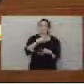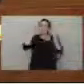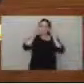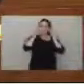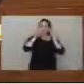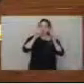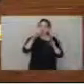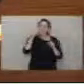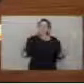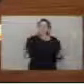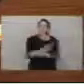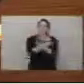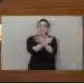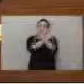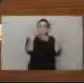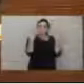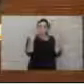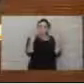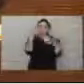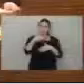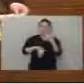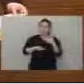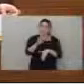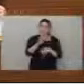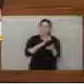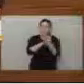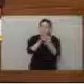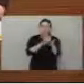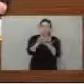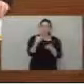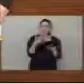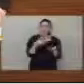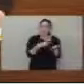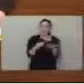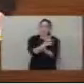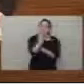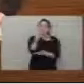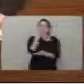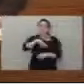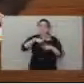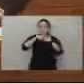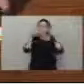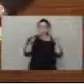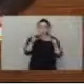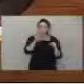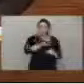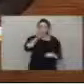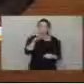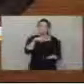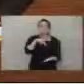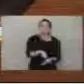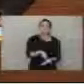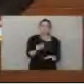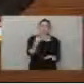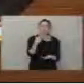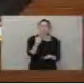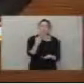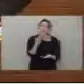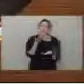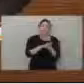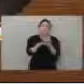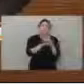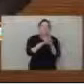marzo los criterios a considerar en la elaboración de un mapa escolar para Asturias. Usted viene aquí con la cantinela de la que ya sabemos